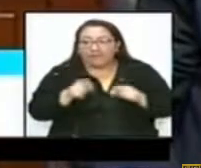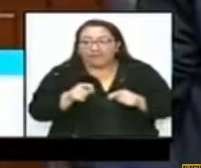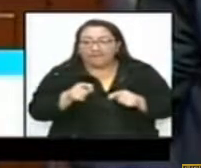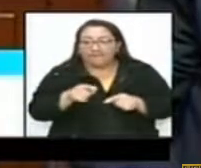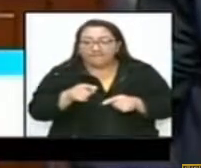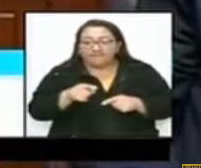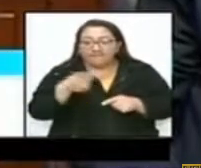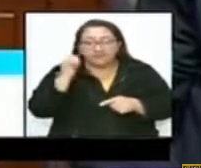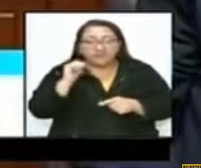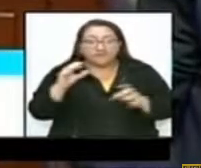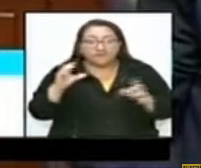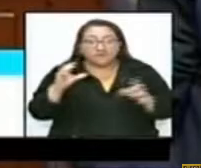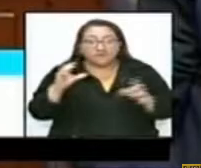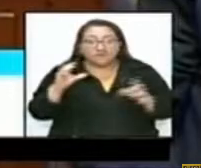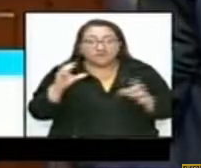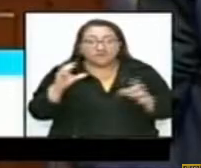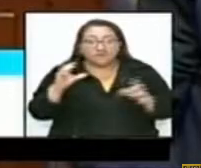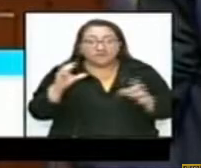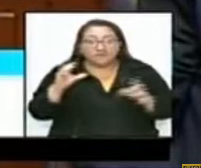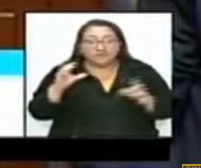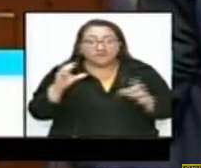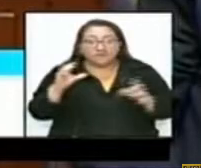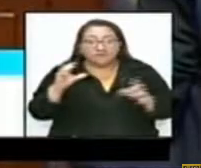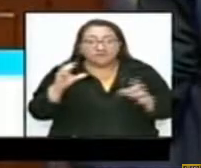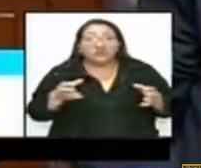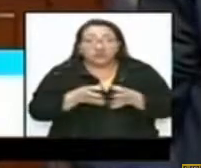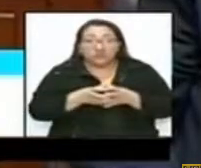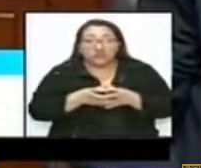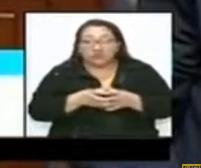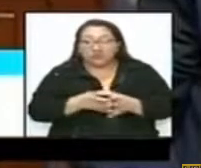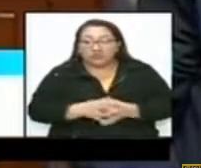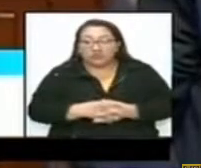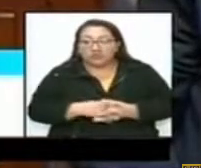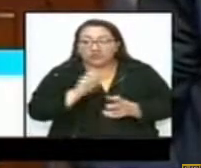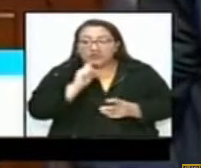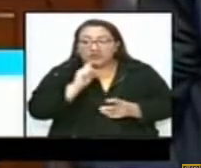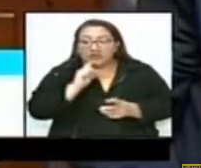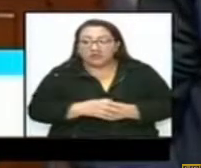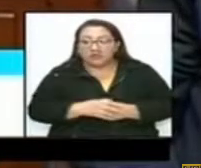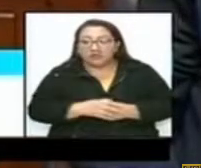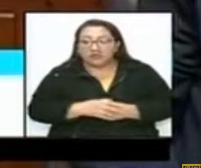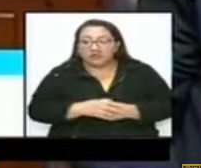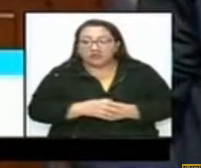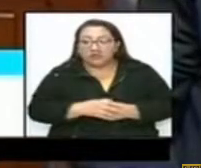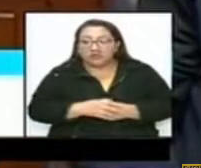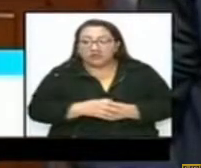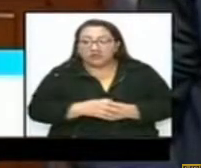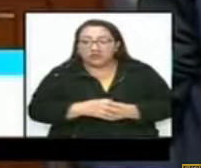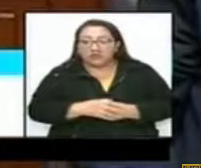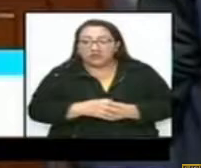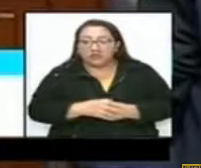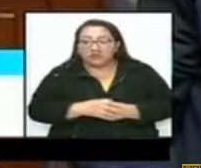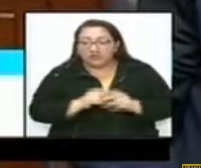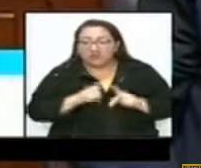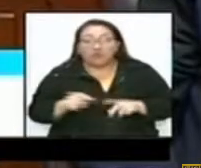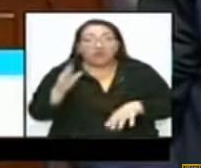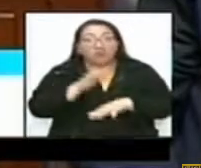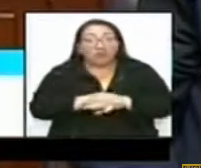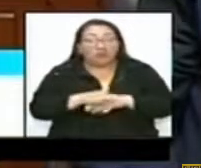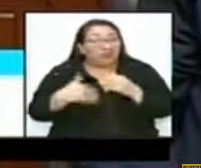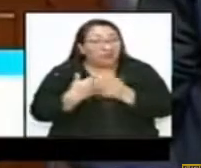posición de fuerza popular la posición de fuerza popular respecto a la constitución pero sobre